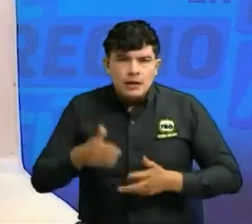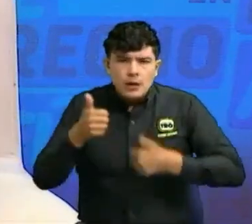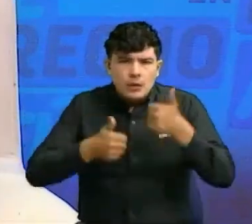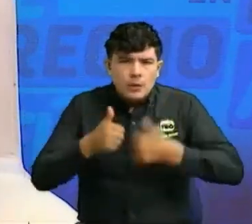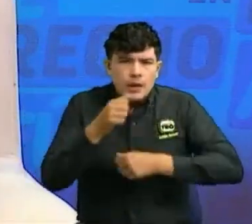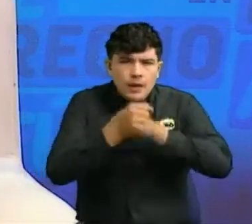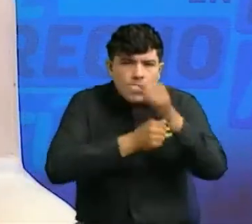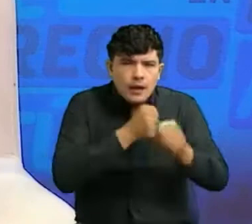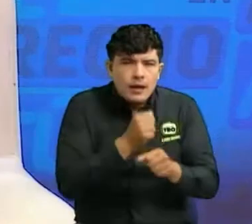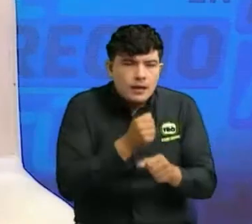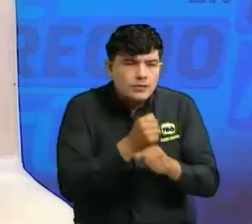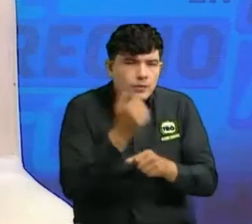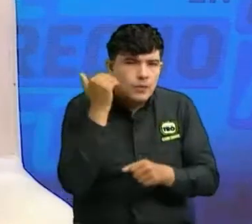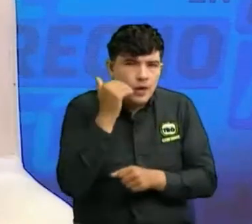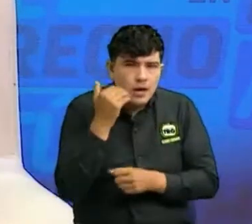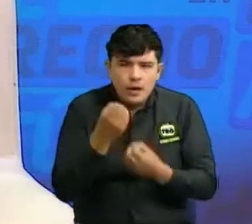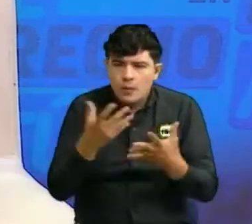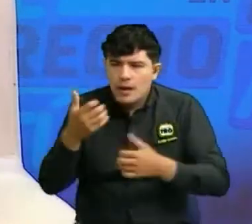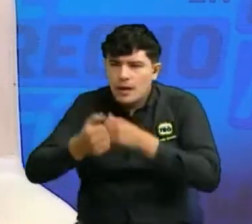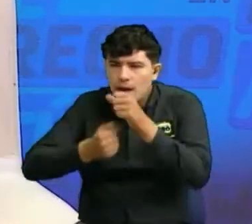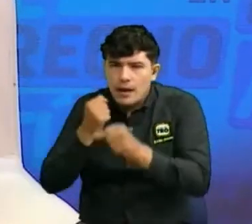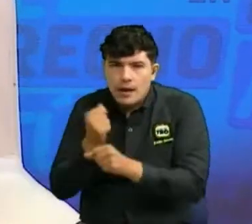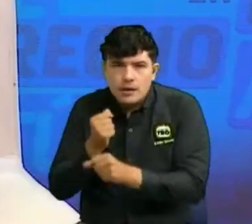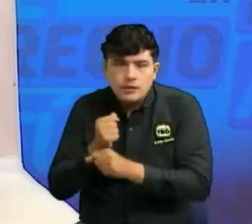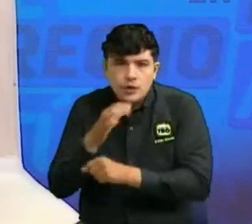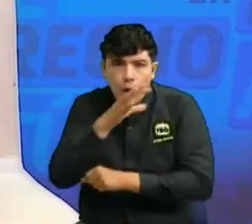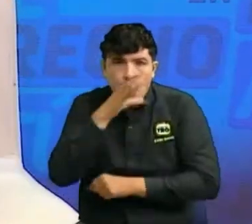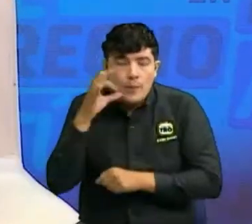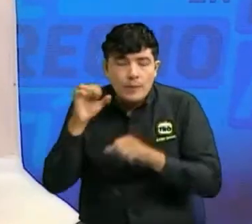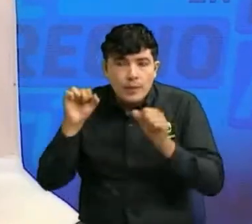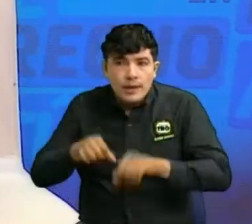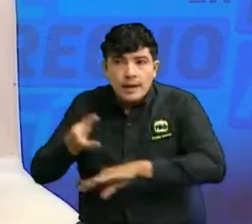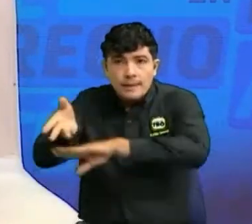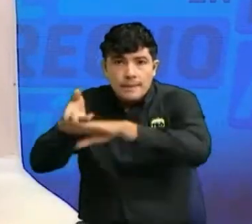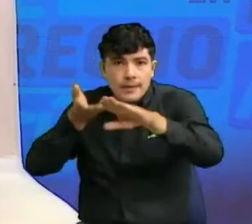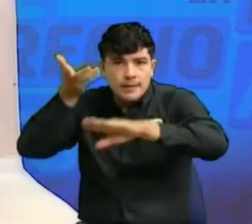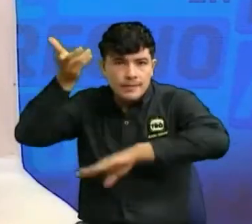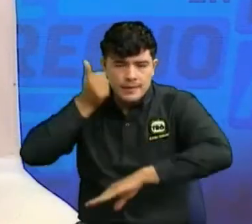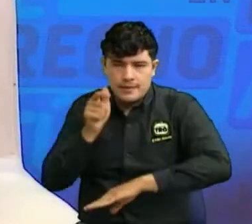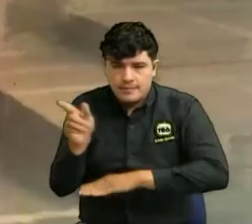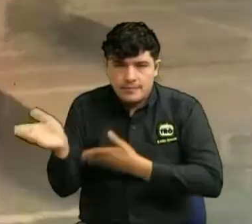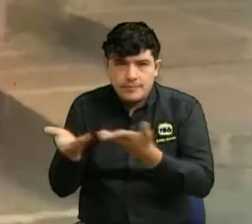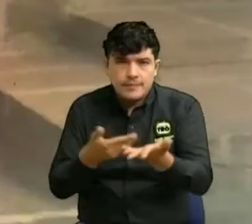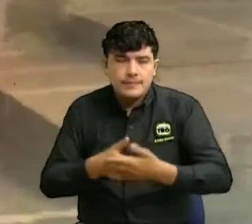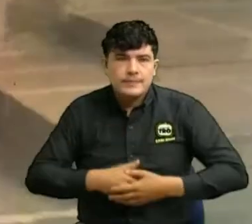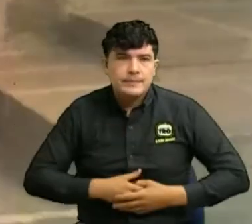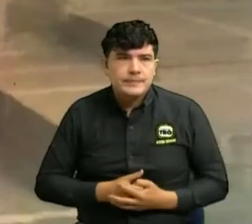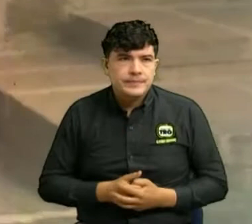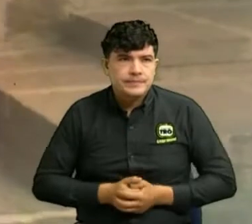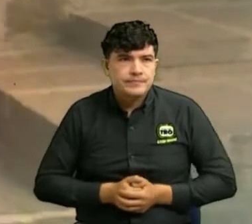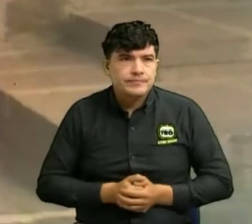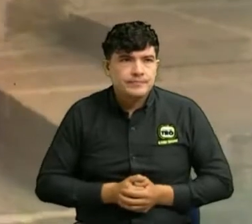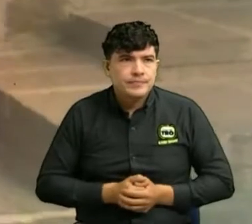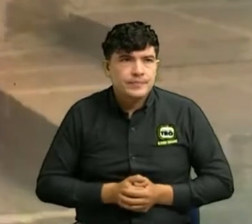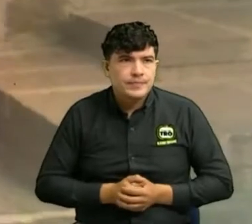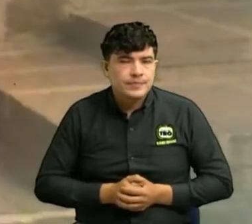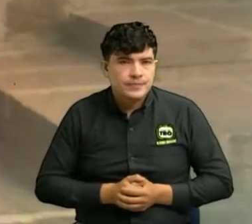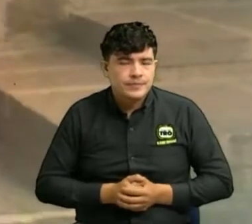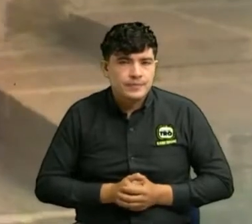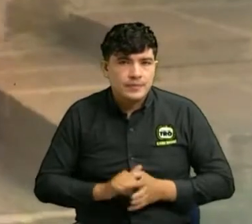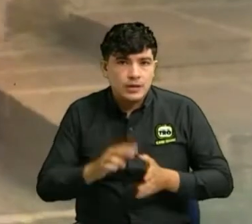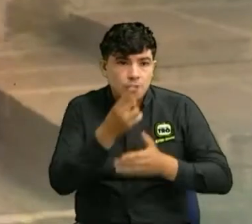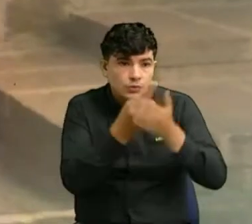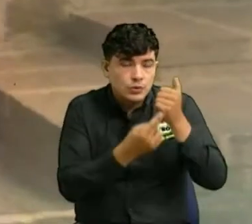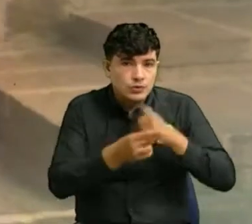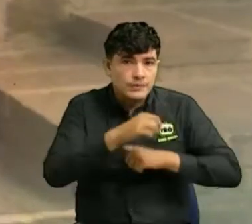para las mujeres, cuál es la edad para los hombres a la hora de pensionarse. Bueno, en los dos regímenes